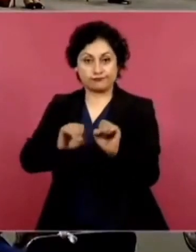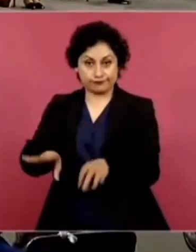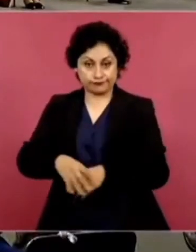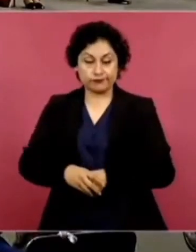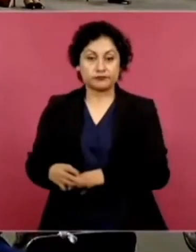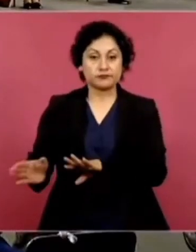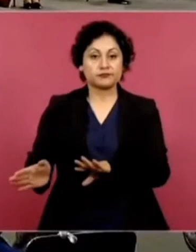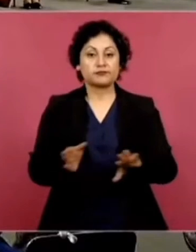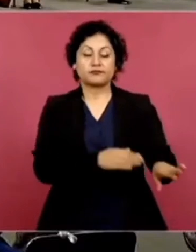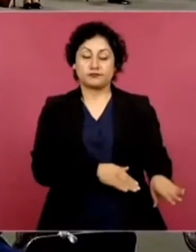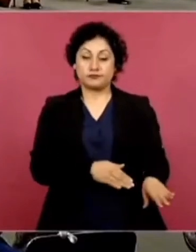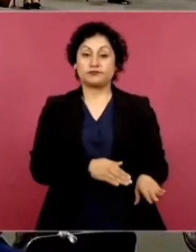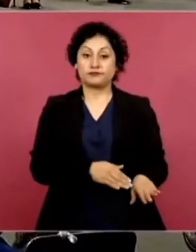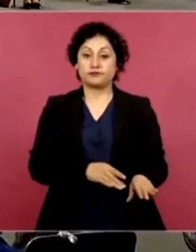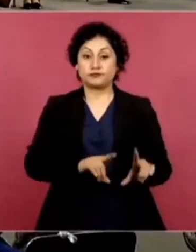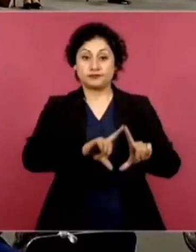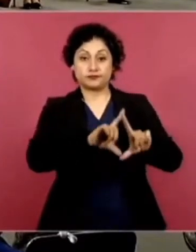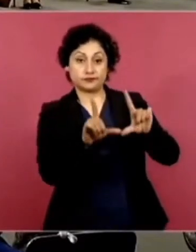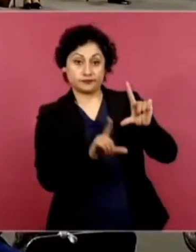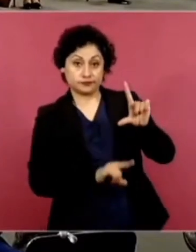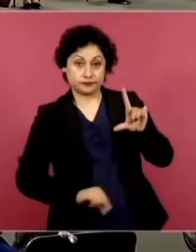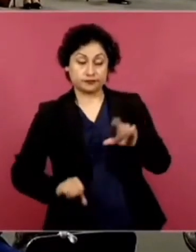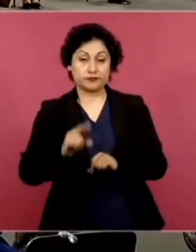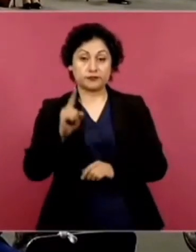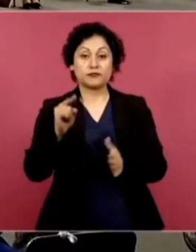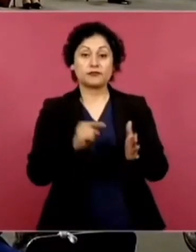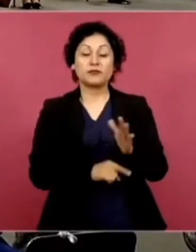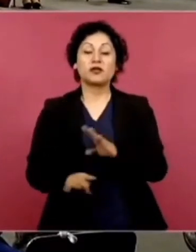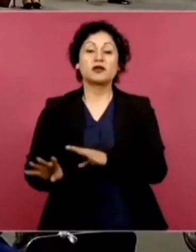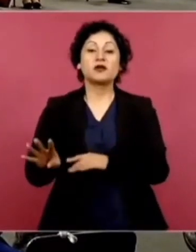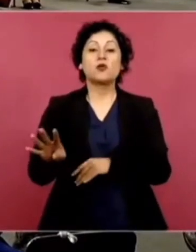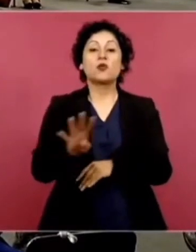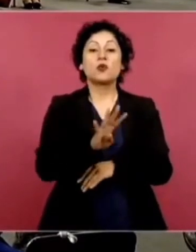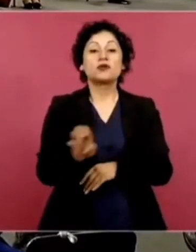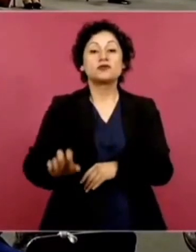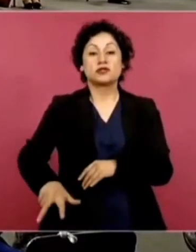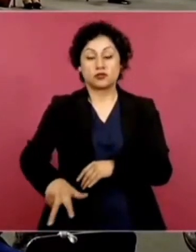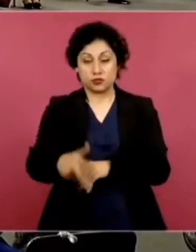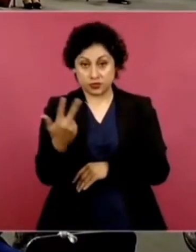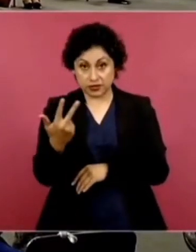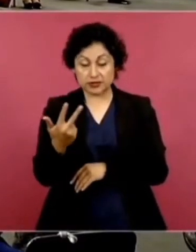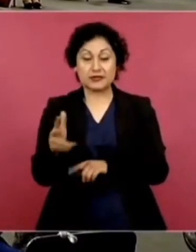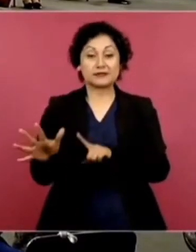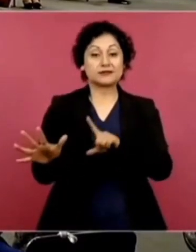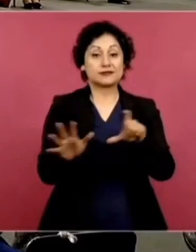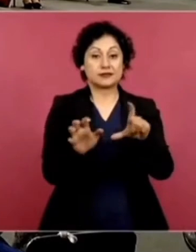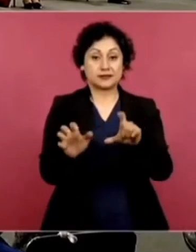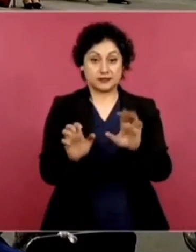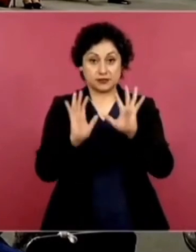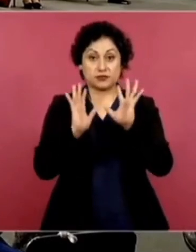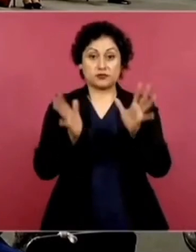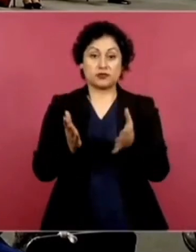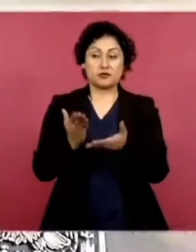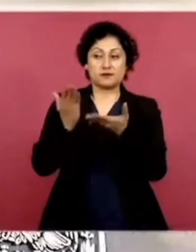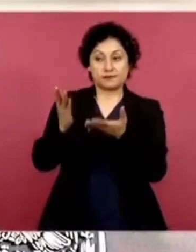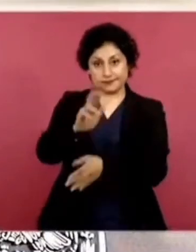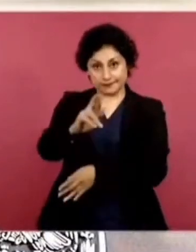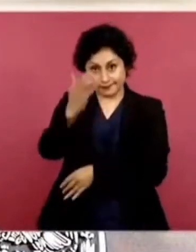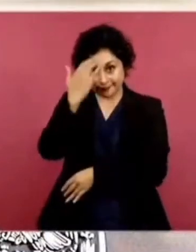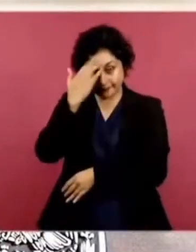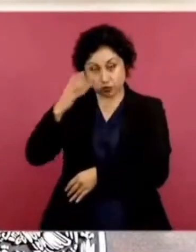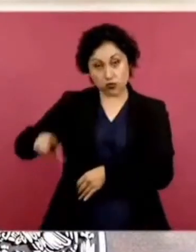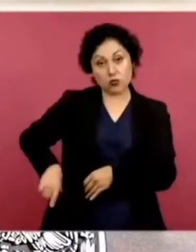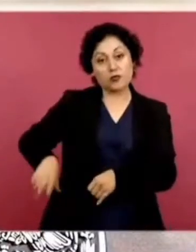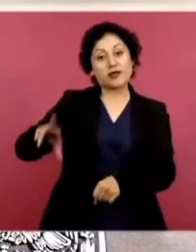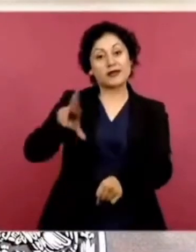Y en 700 de 1,413 centros de salud que han sido intervenidos. Aquí un reconocimiento al gobernador Cuitláhuac porque